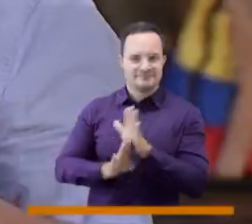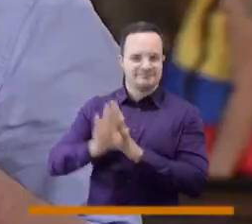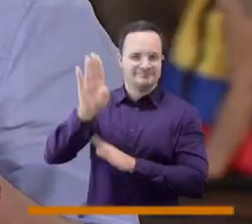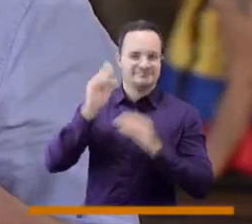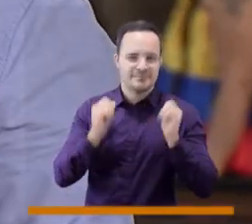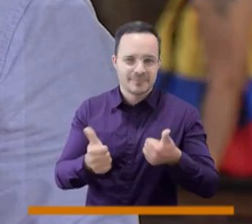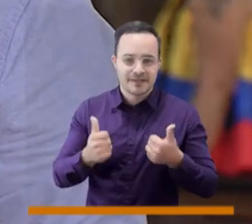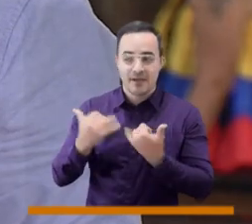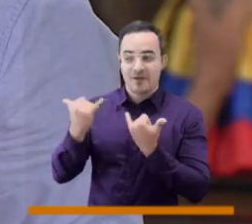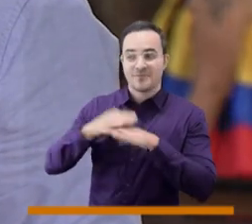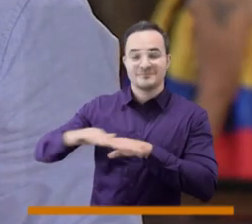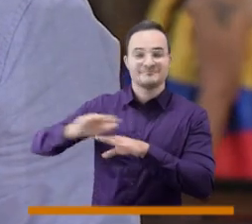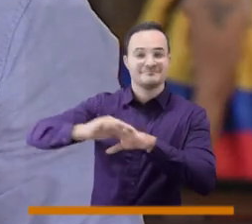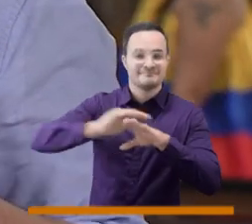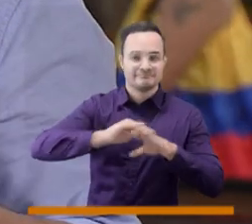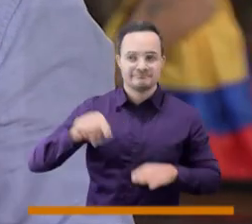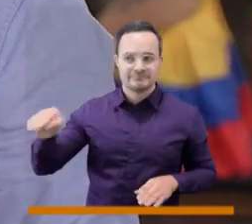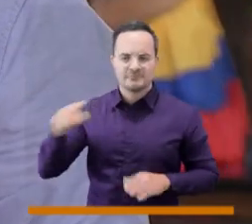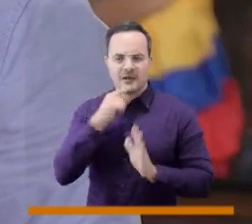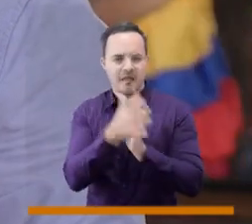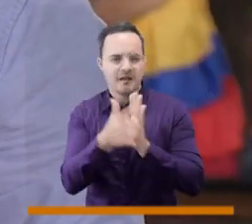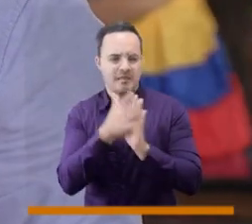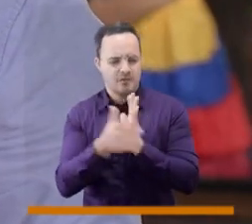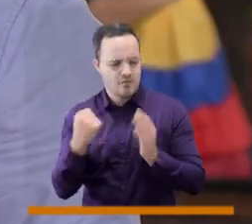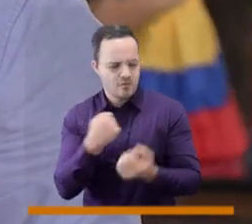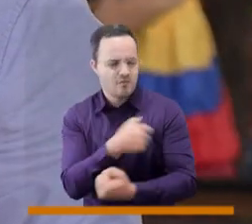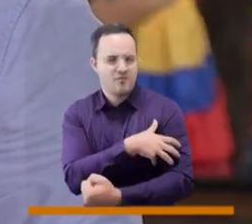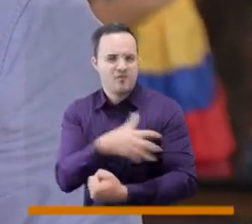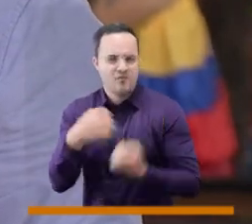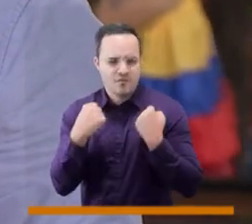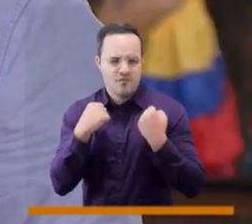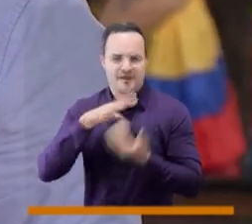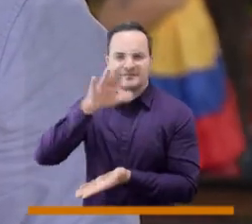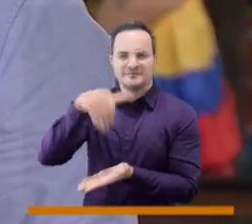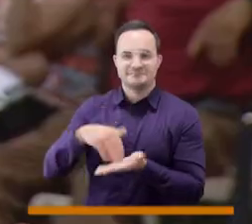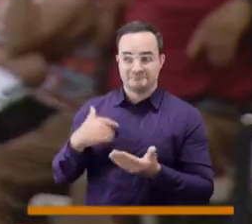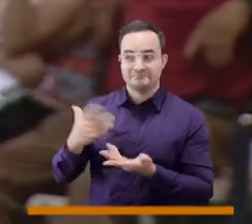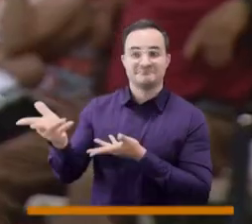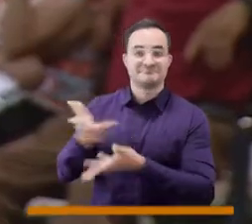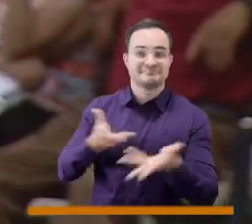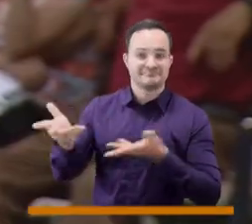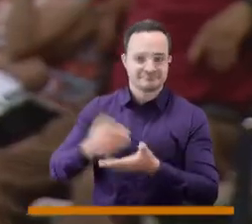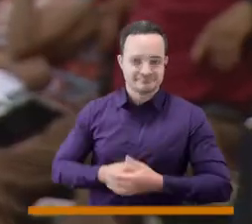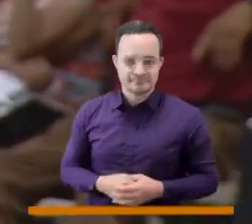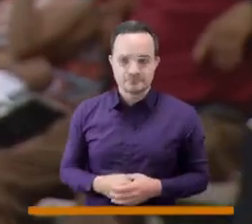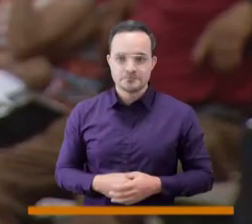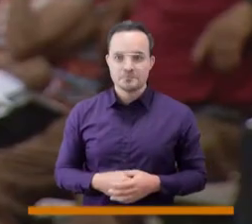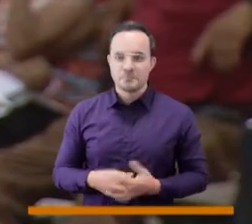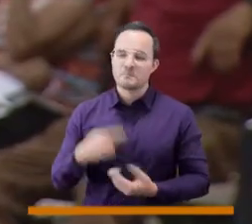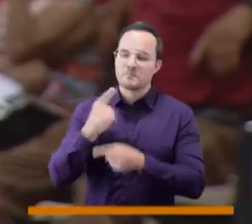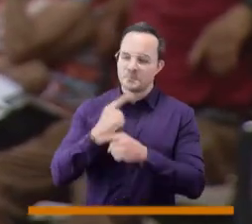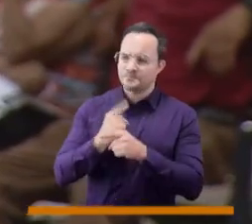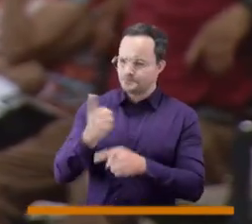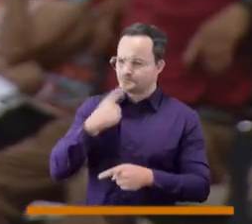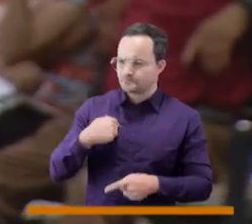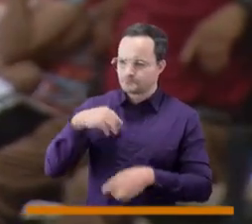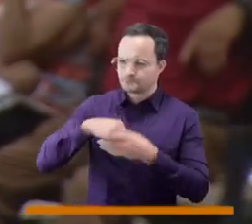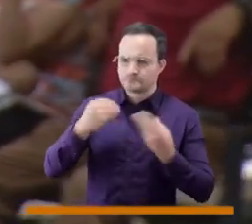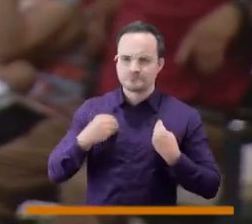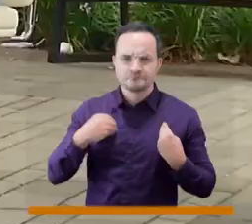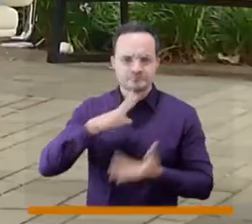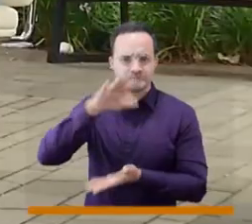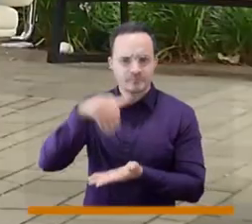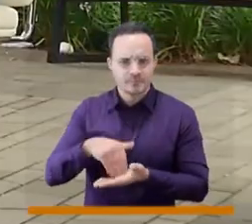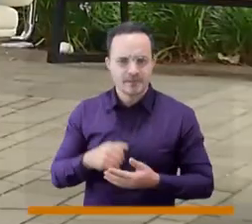y hoy tendremos invitados muy especiales también que van a mostrar esa potencia que tiene ese sector. Bueno, pues usted es habitante